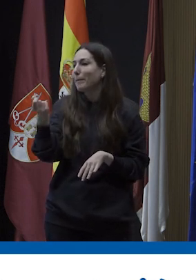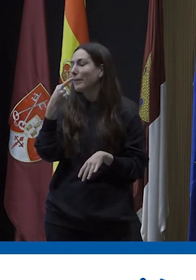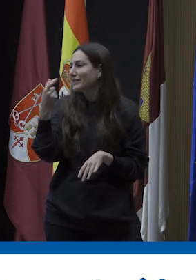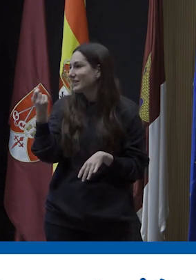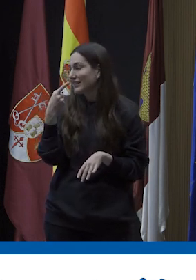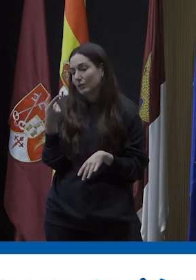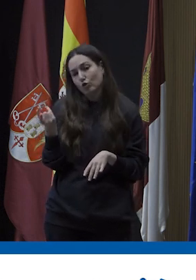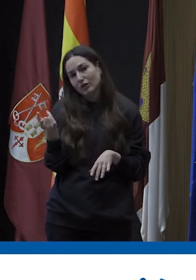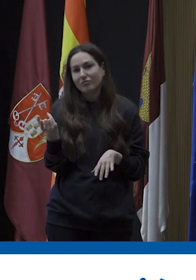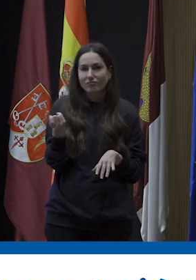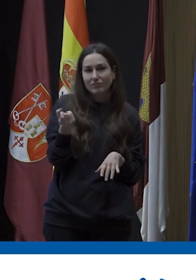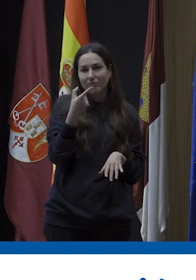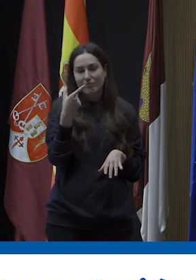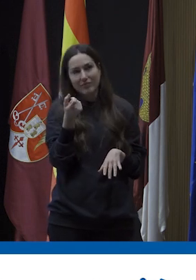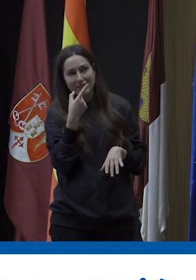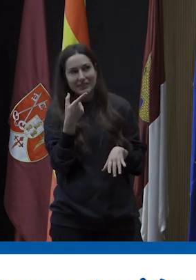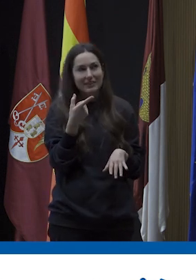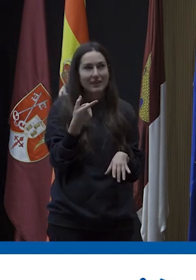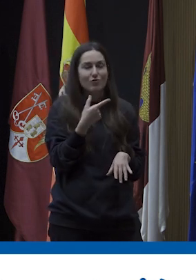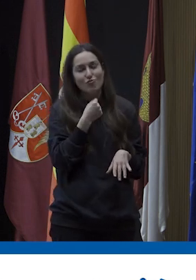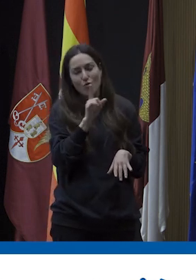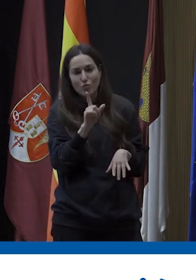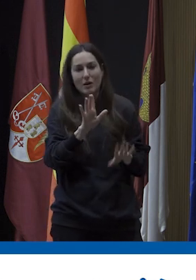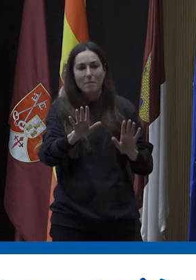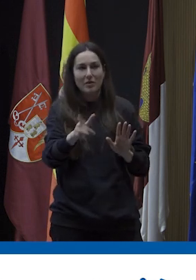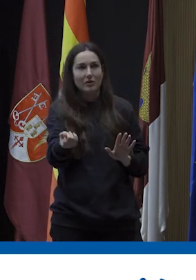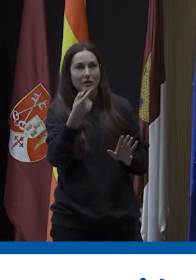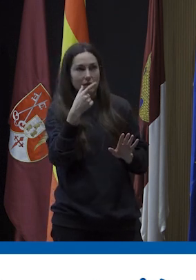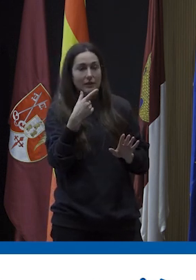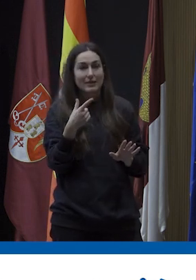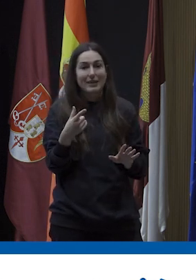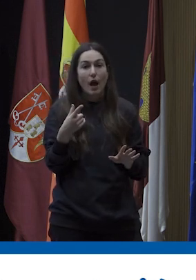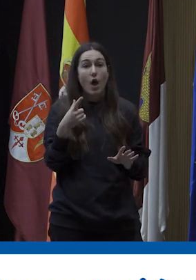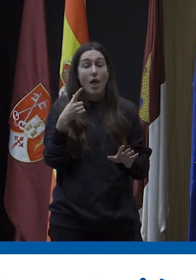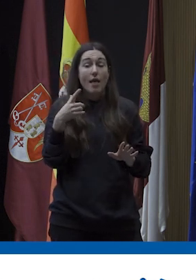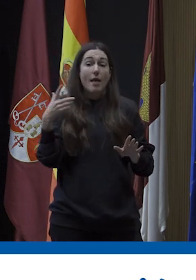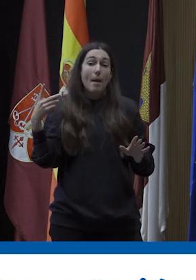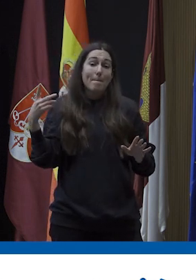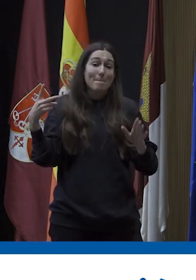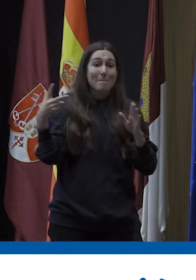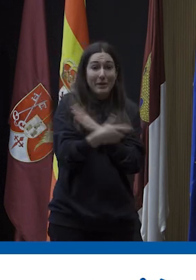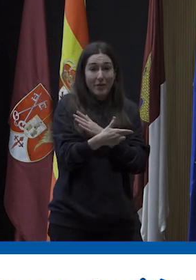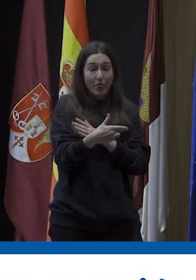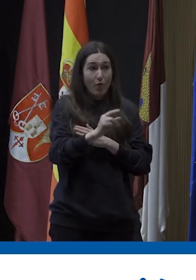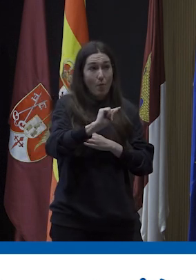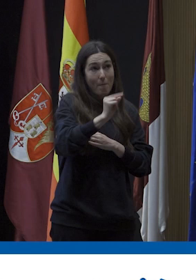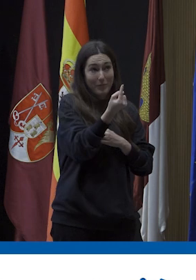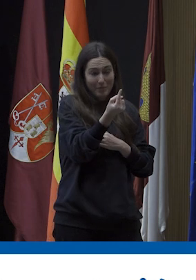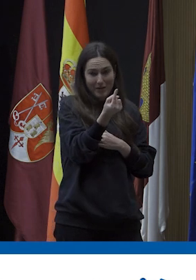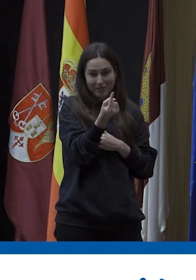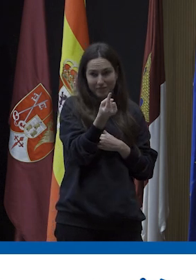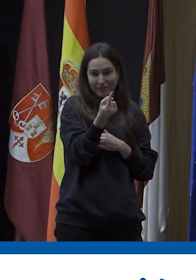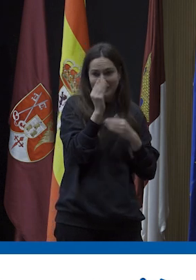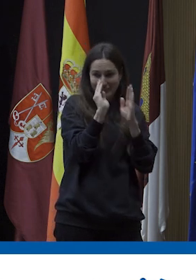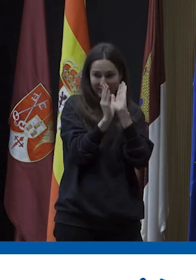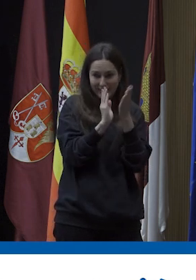son el tratamiento de fondo. Por un lado tenemos lo que llamamos prevención primaria, que sería el tratamiento de los que todavía no